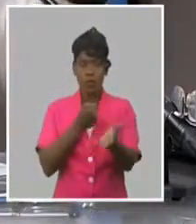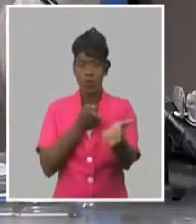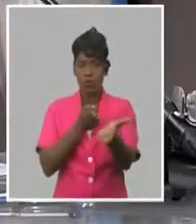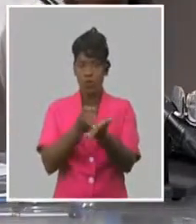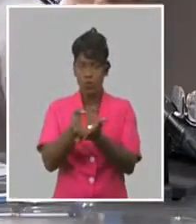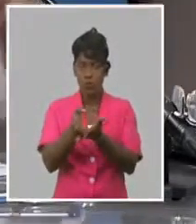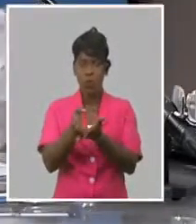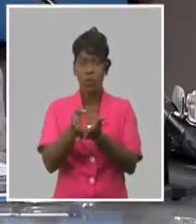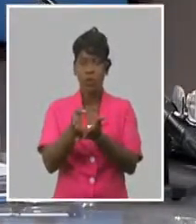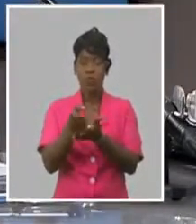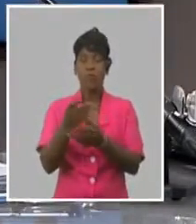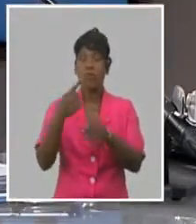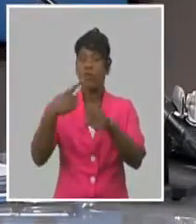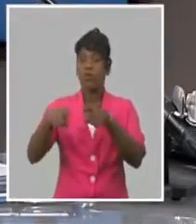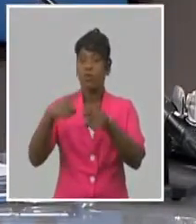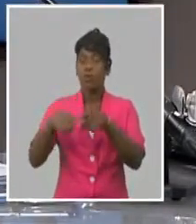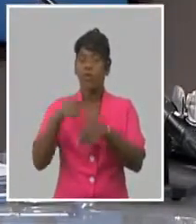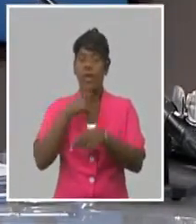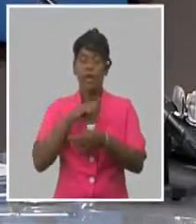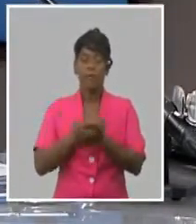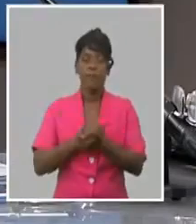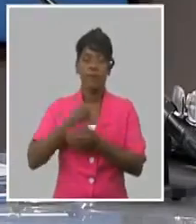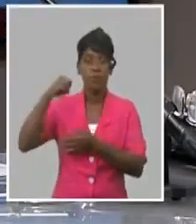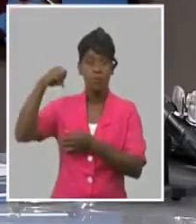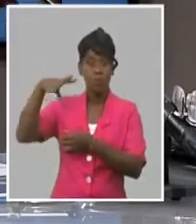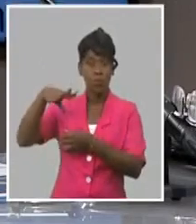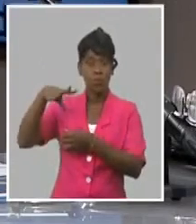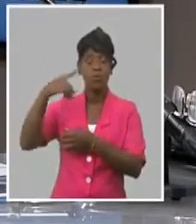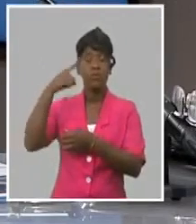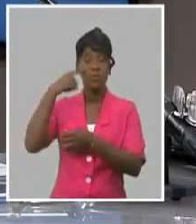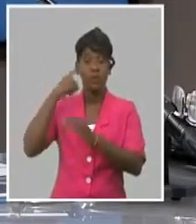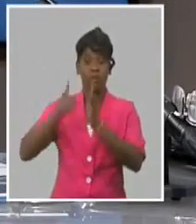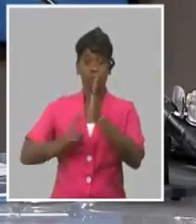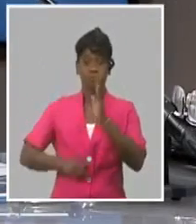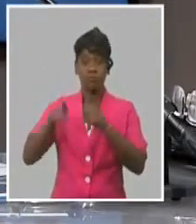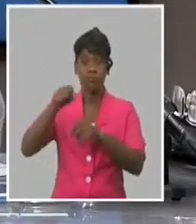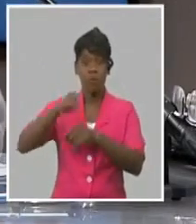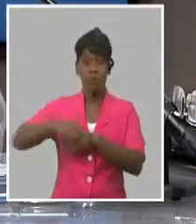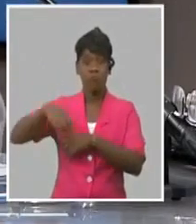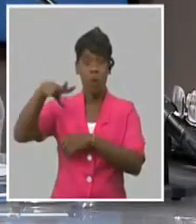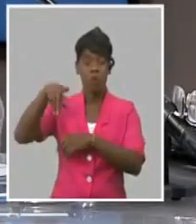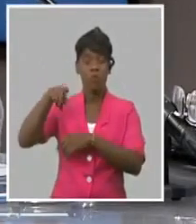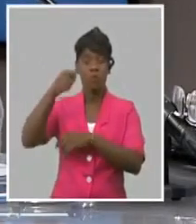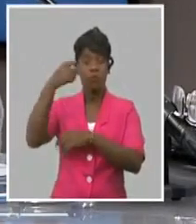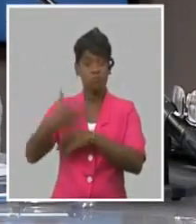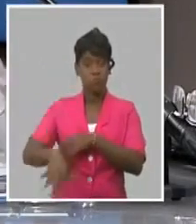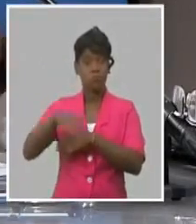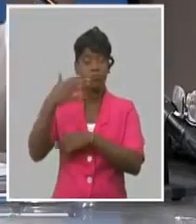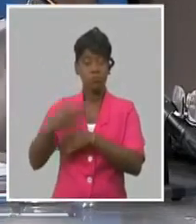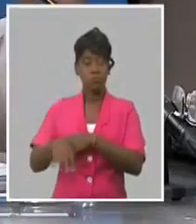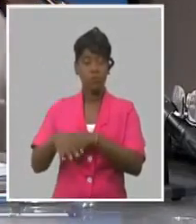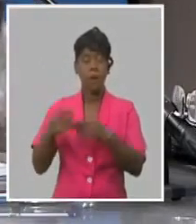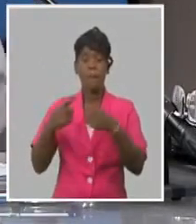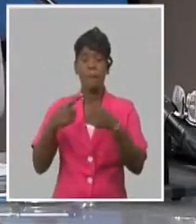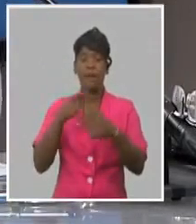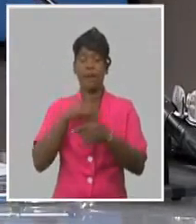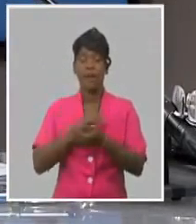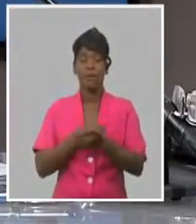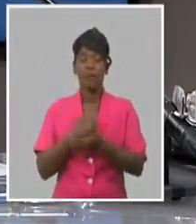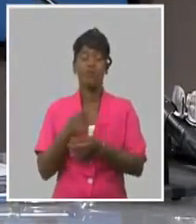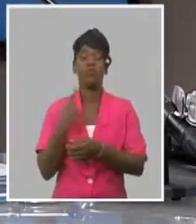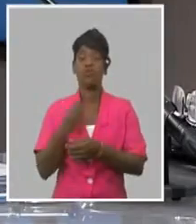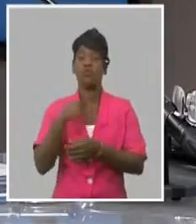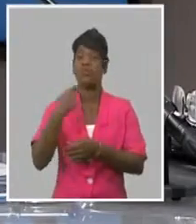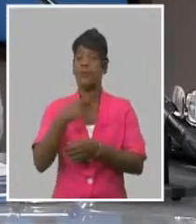Productos de alto consumo. Mira, la electricidad, como tiene un componente importado altísimo. Si no subsidiáramos parte